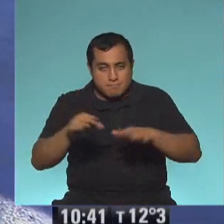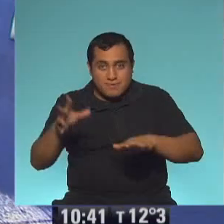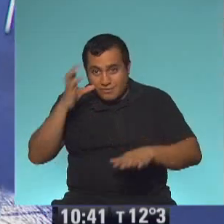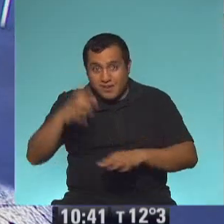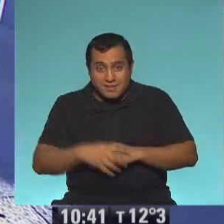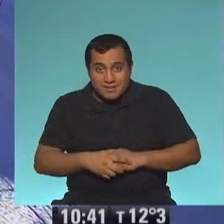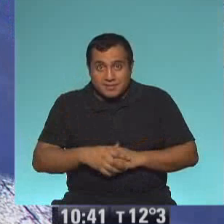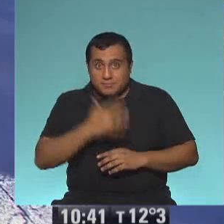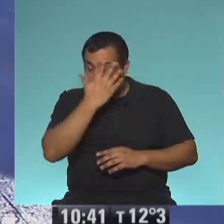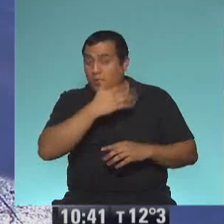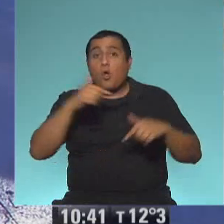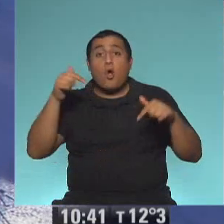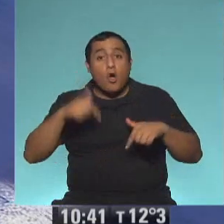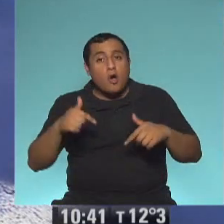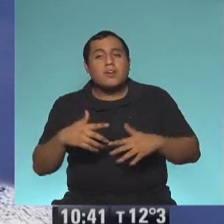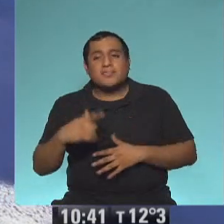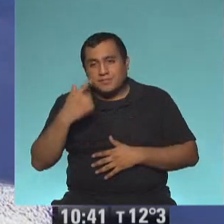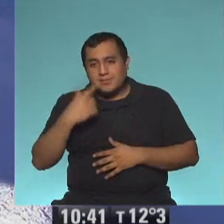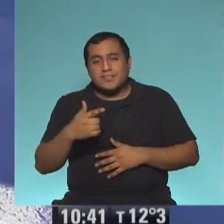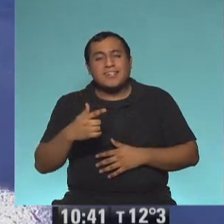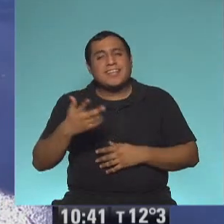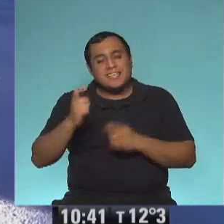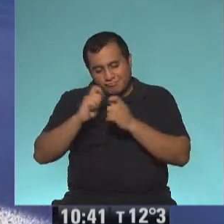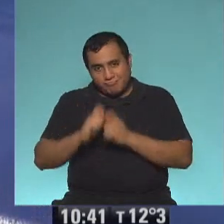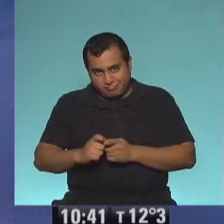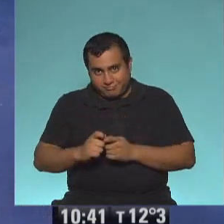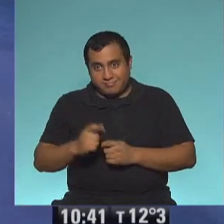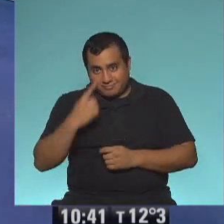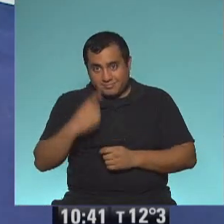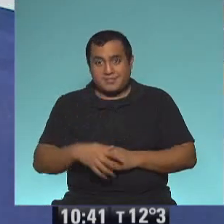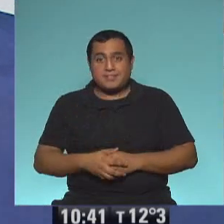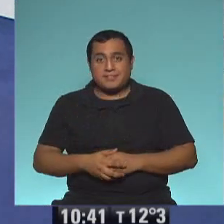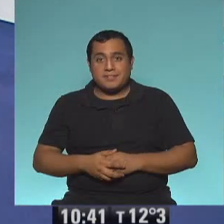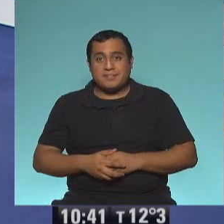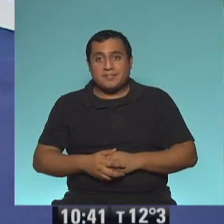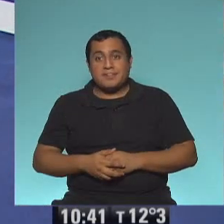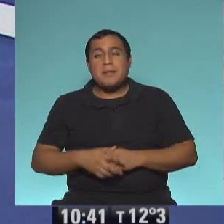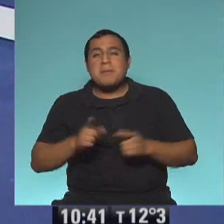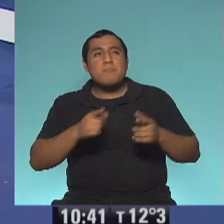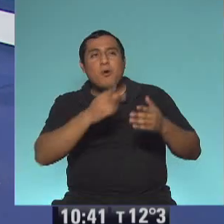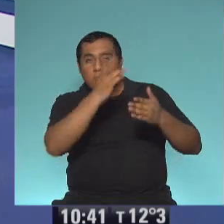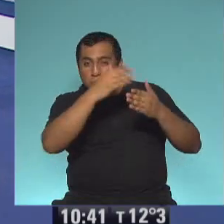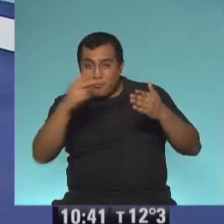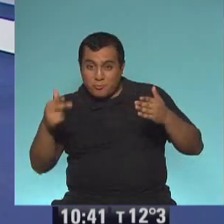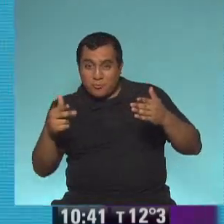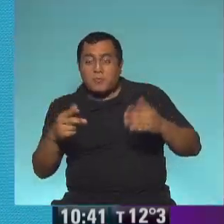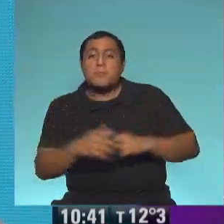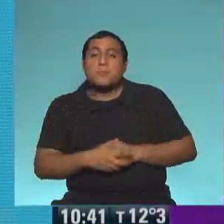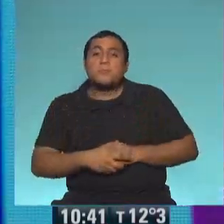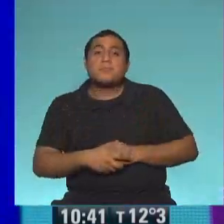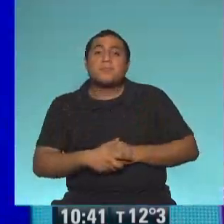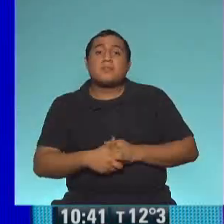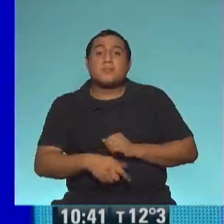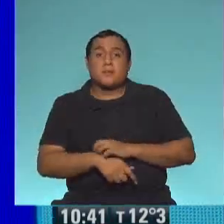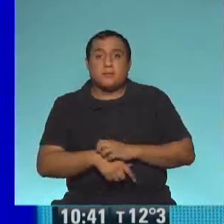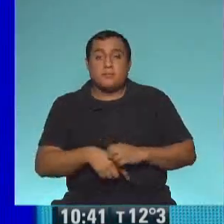hoy vamos a utilizar las herramientas que construimos. Bien. Para los murales, porque en vez de colocar las fichas,